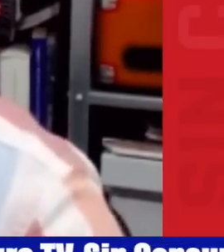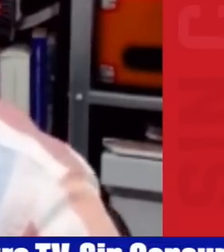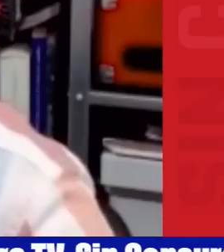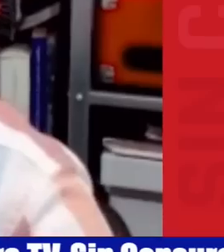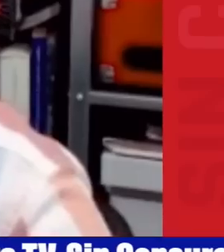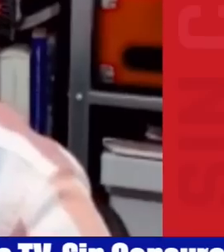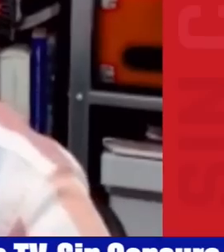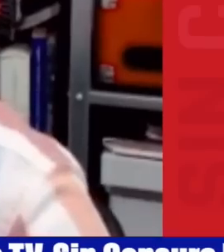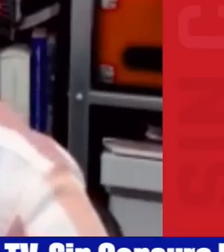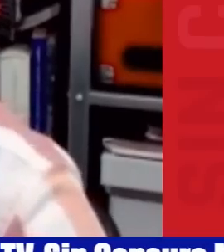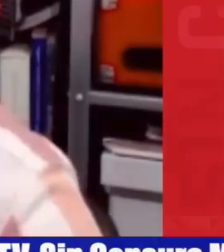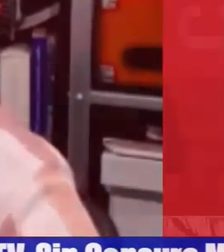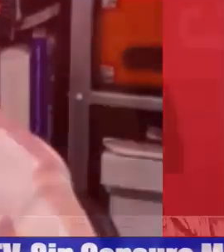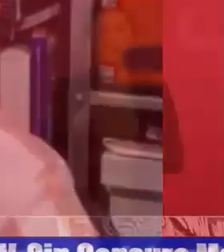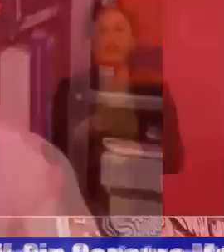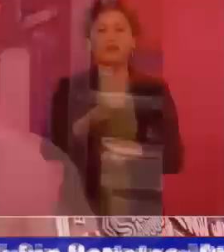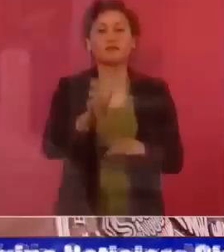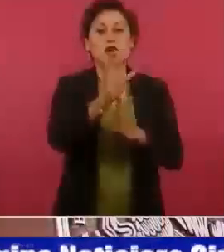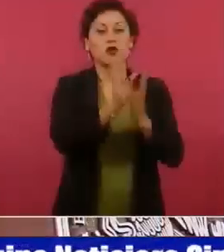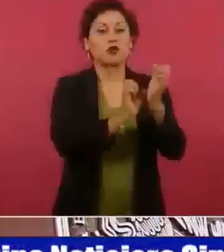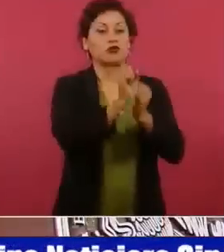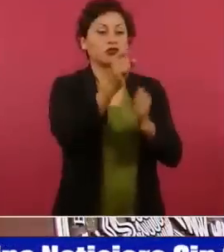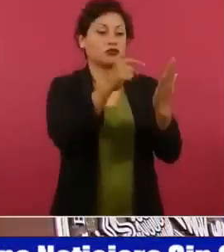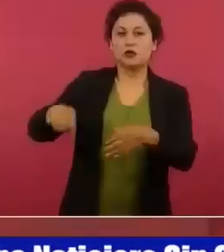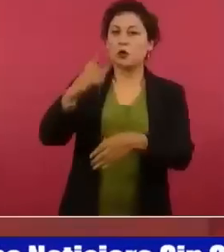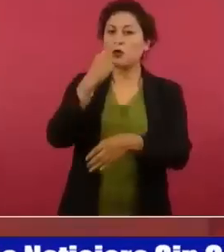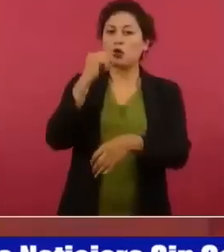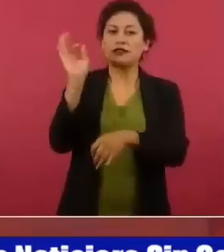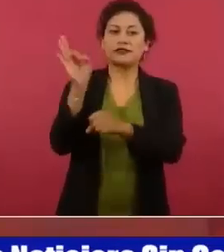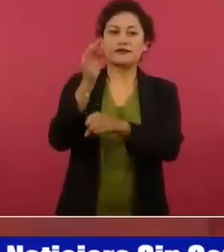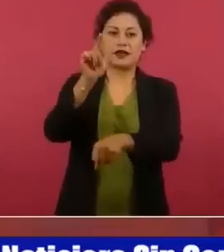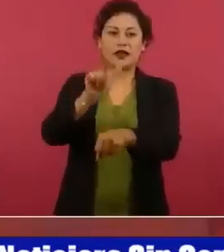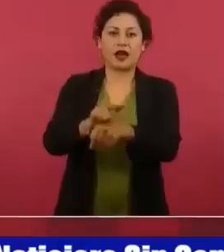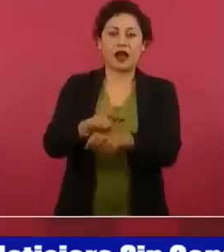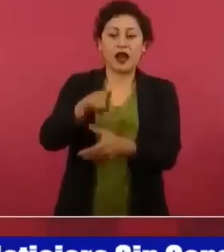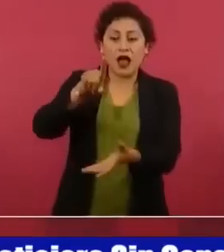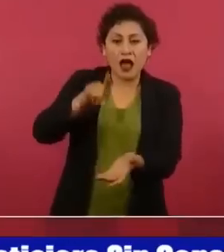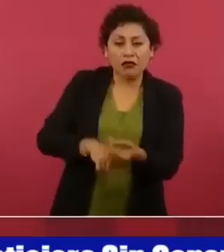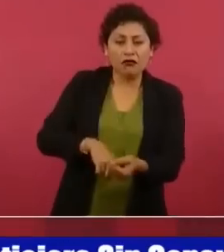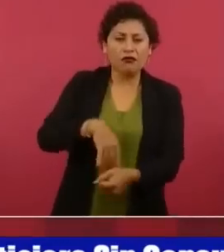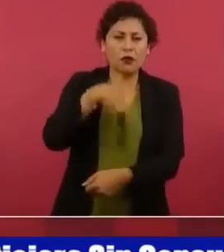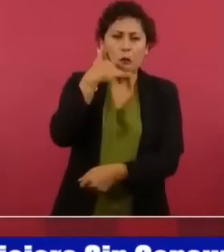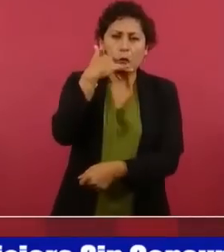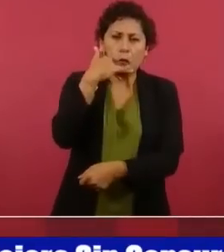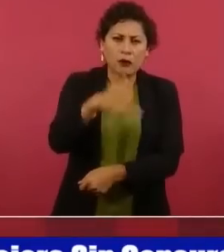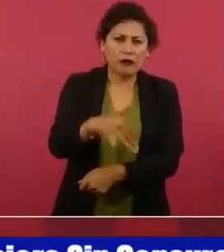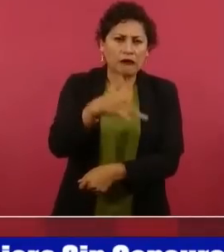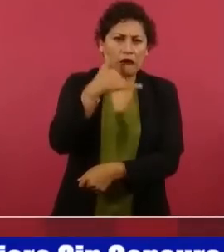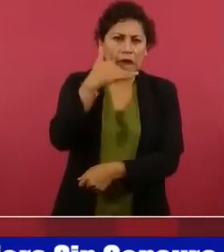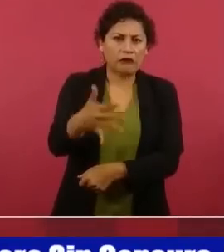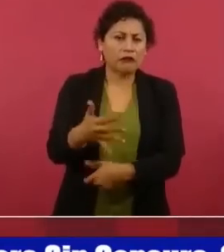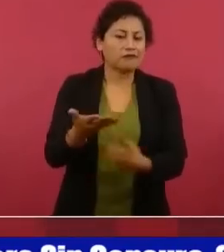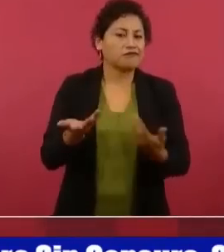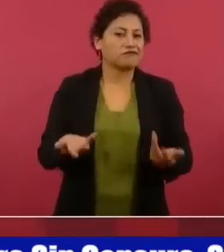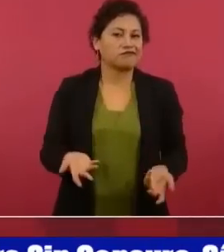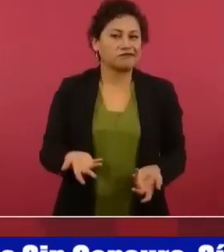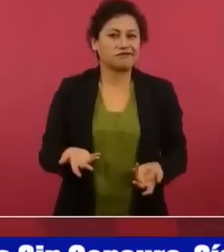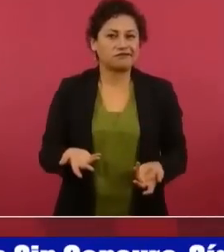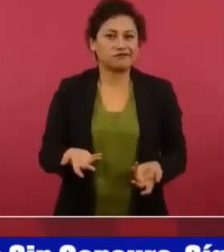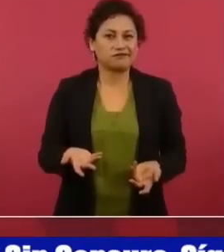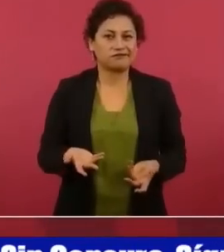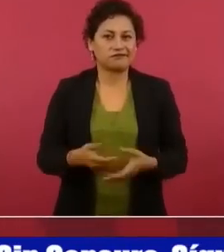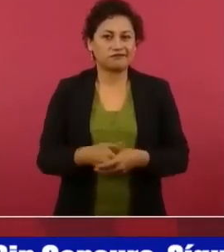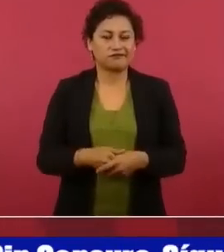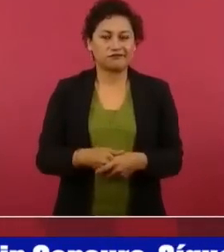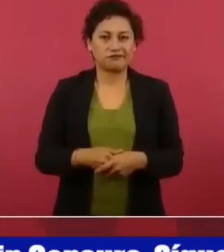viene la dictadura y nos va a poner su ideal y nos va a censurar y nos va a callar. El presidente López Obrador lo que está haciendo es dejar en claro que